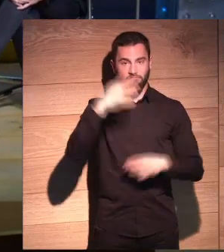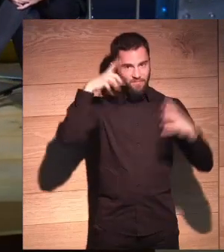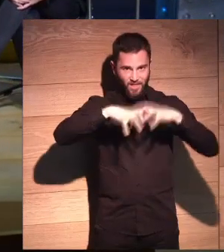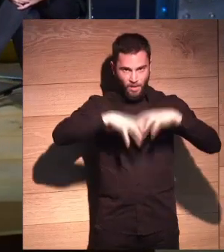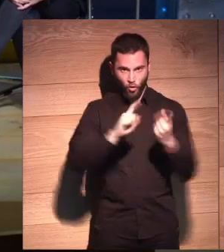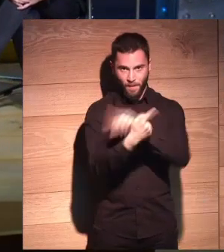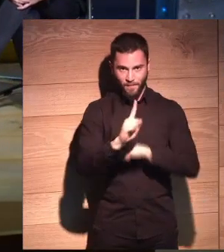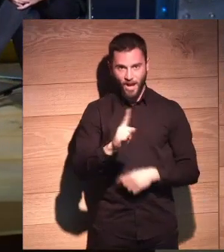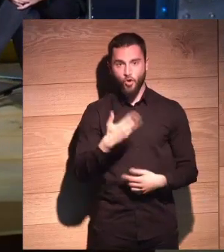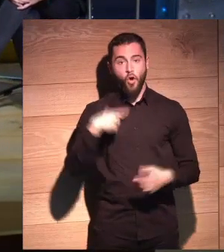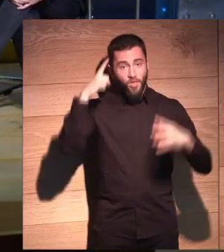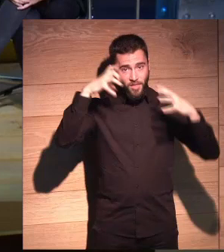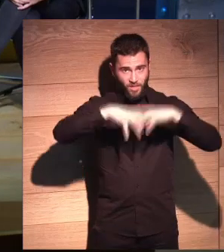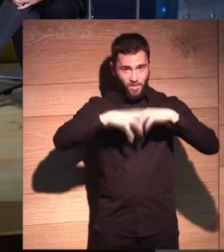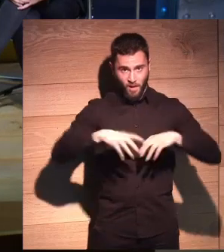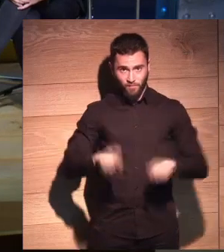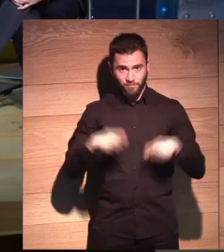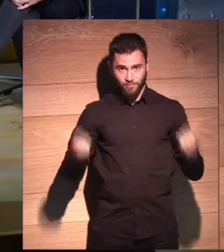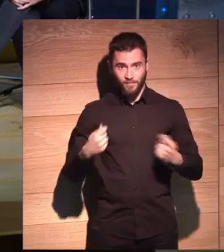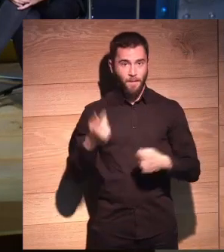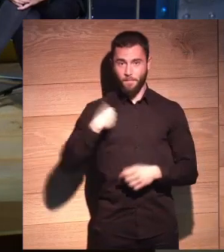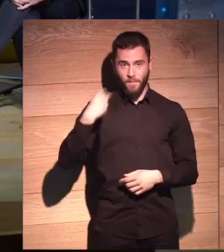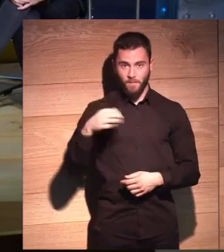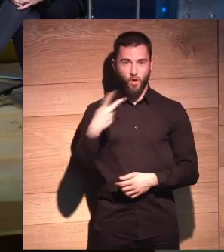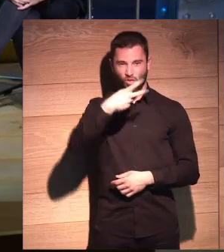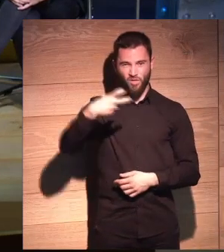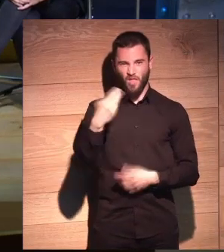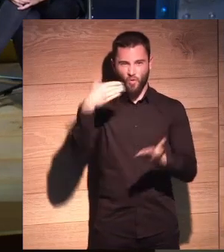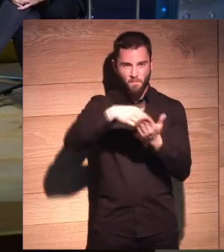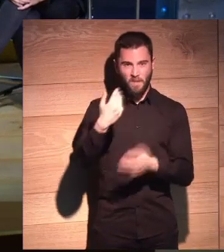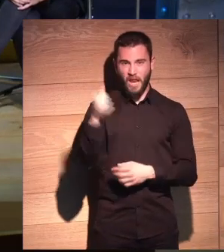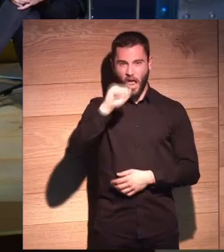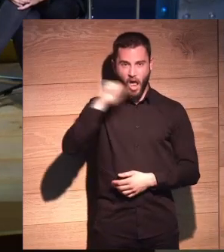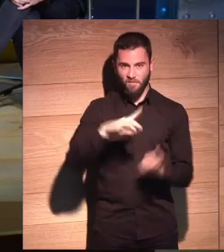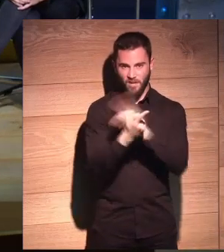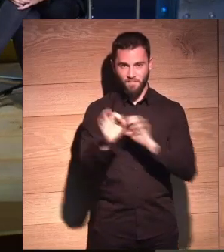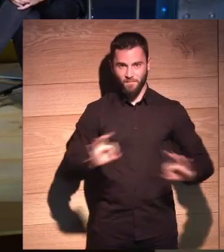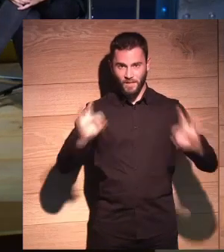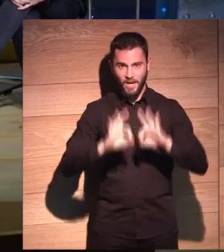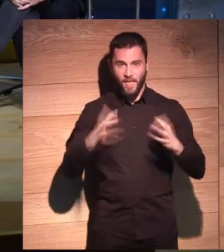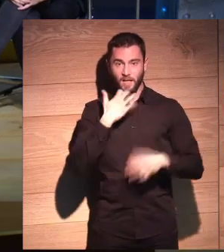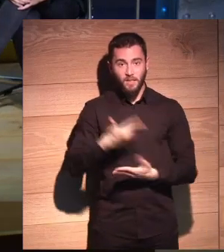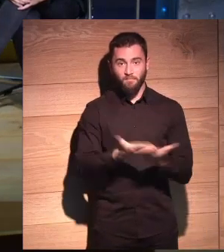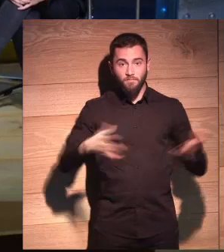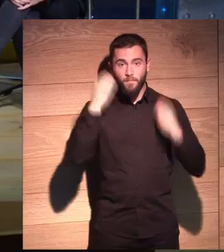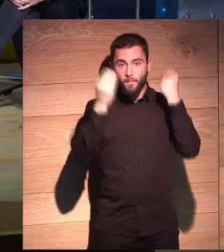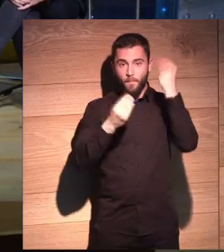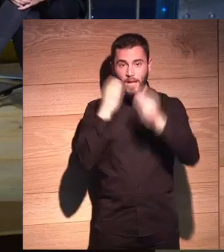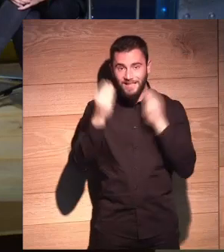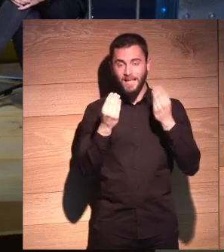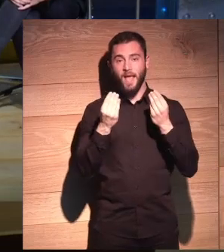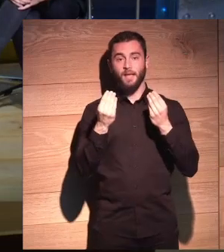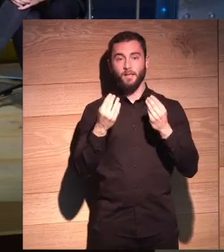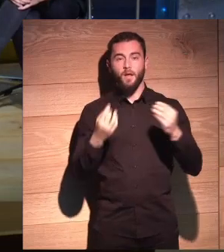no va a cambiar. Nuestro cerebro biológico es el mismo desde hace probablemente 200.000 años. Y si pensáis, las cosas que